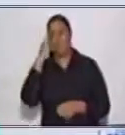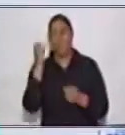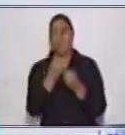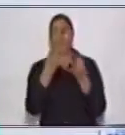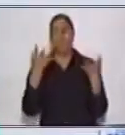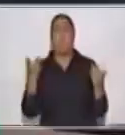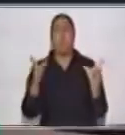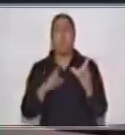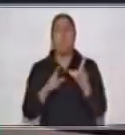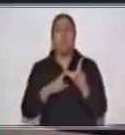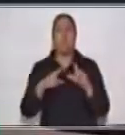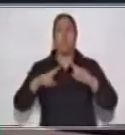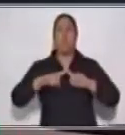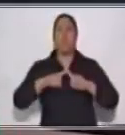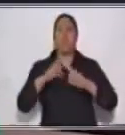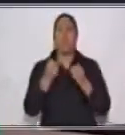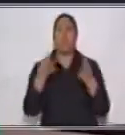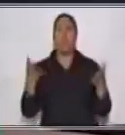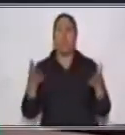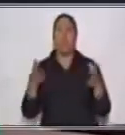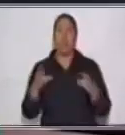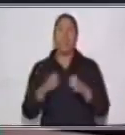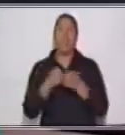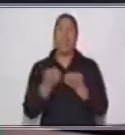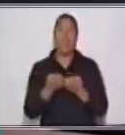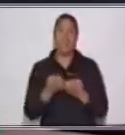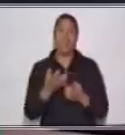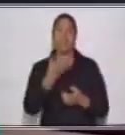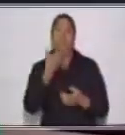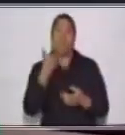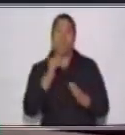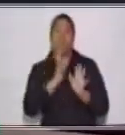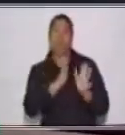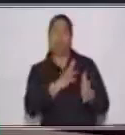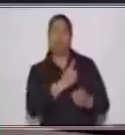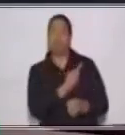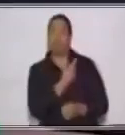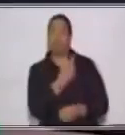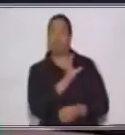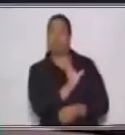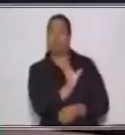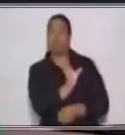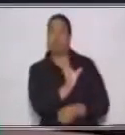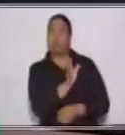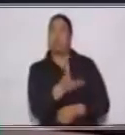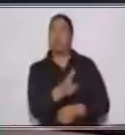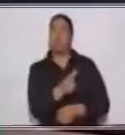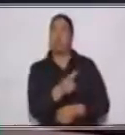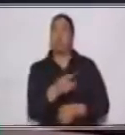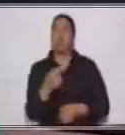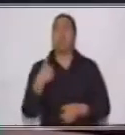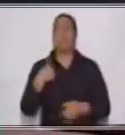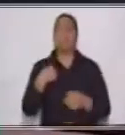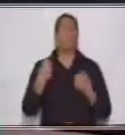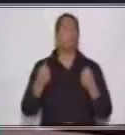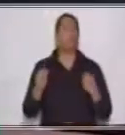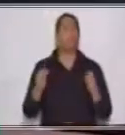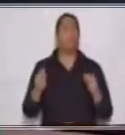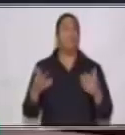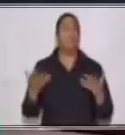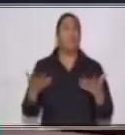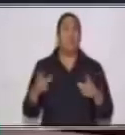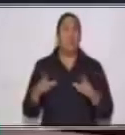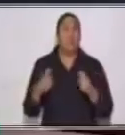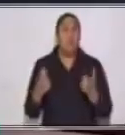estrategia que usamos es despejarla, es decir, dejarla sola. ¿Y qué puedo hacer para dejar sola a la